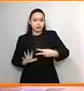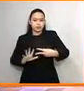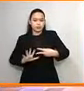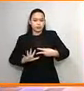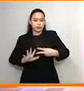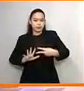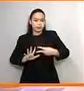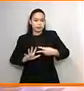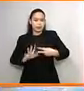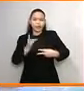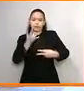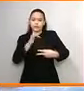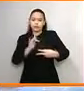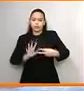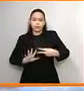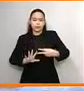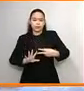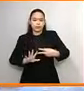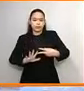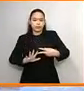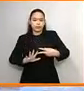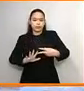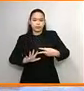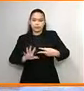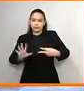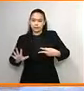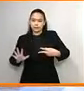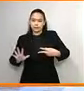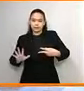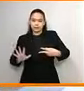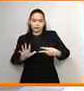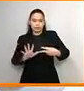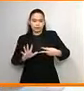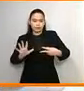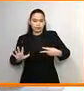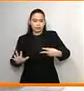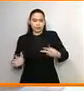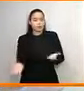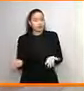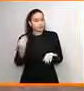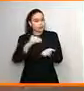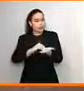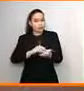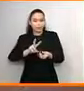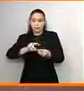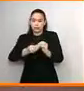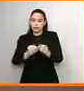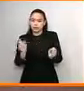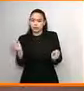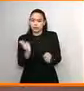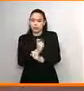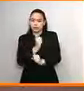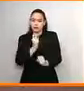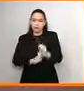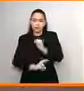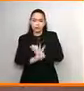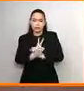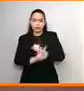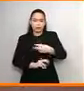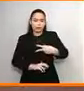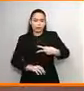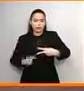5, segundo de suerte. 5, segundo número ganador, 55. Reitero con mucho gusto los dos números